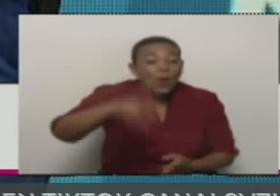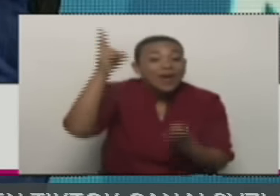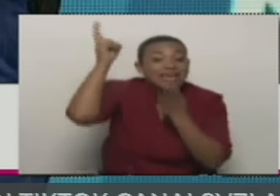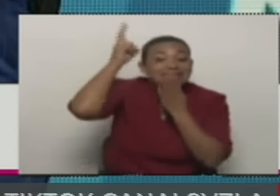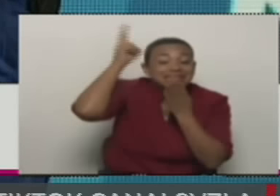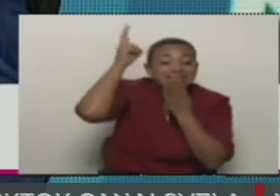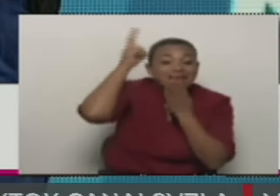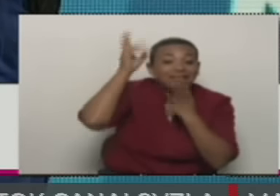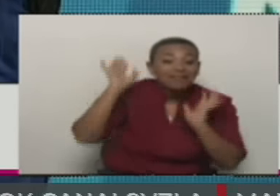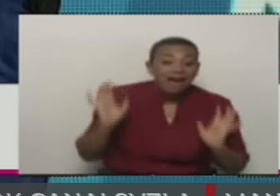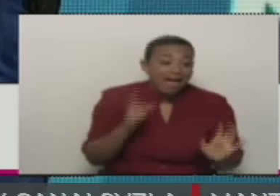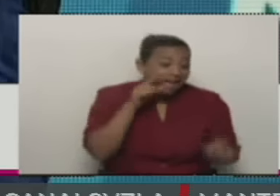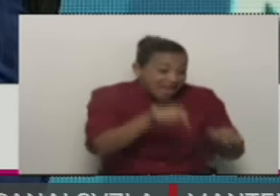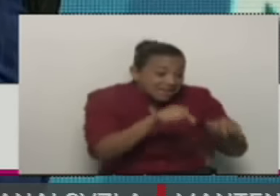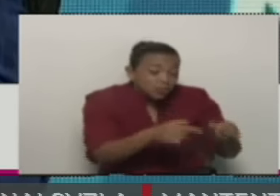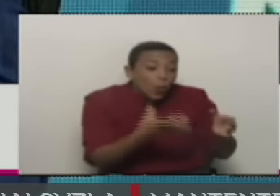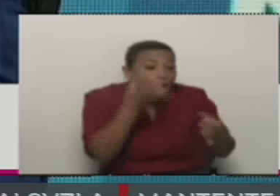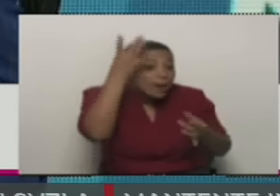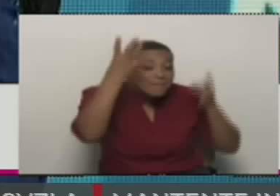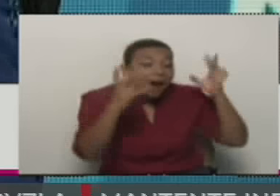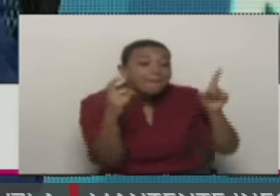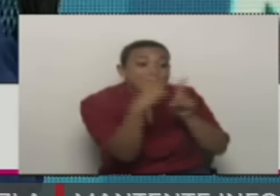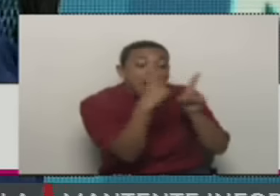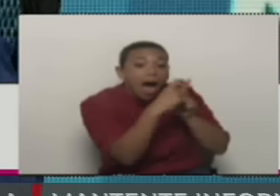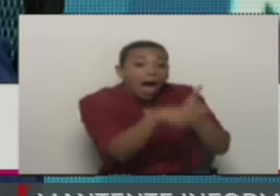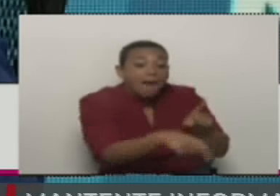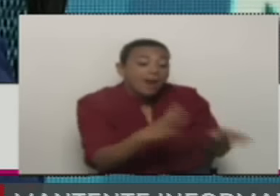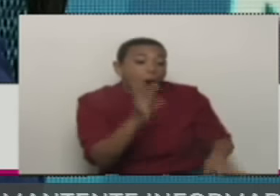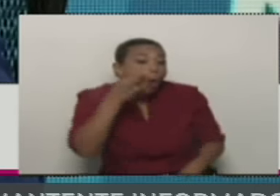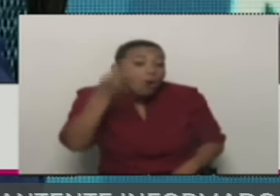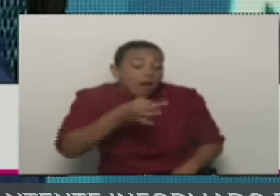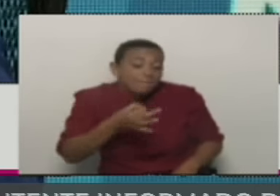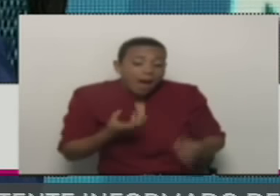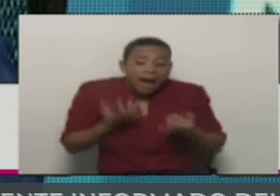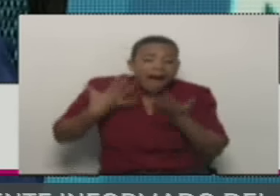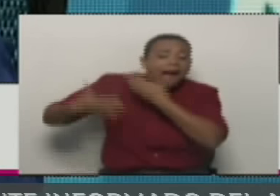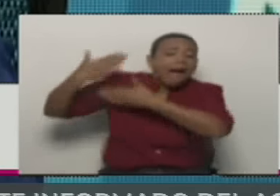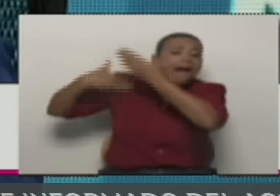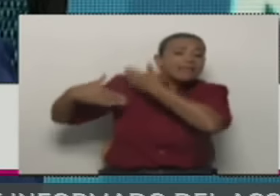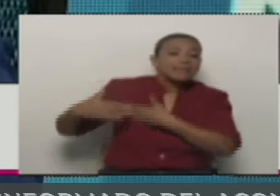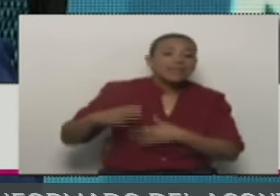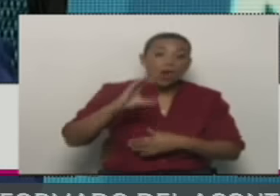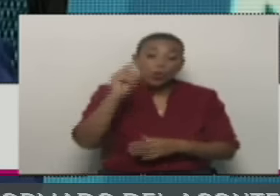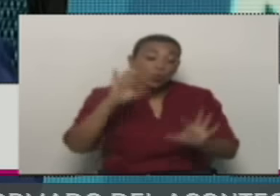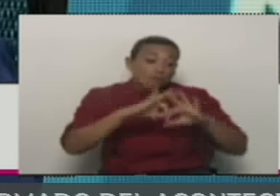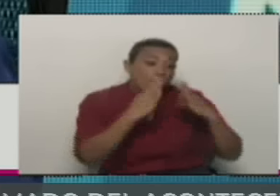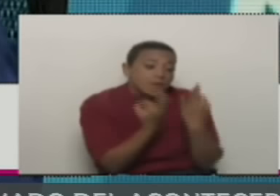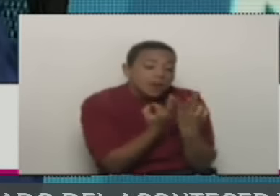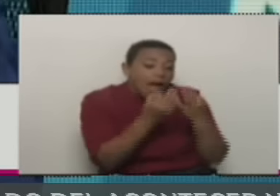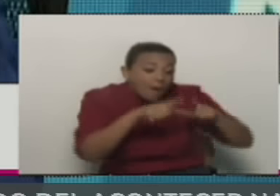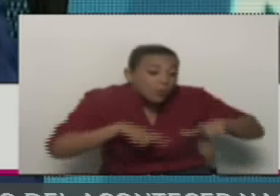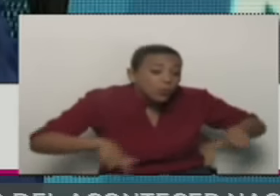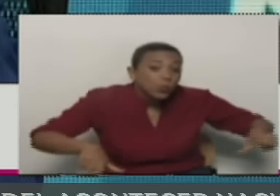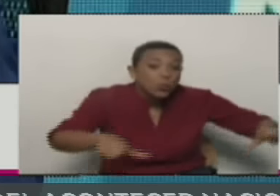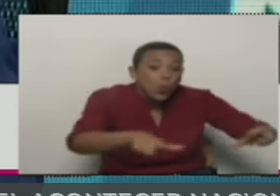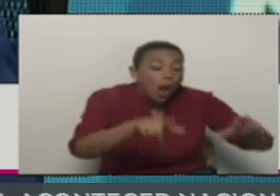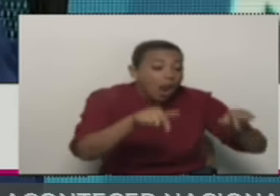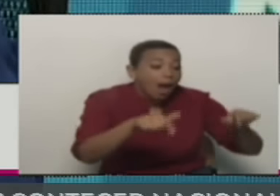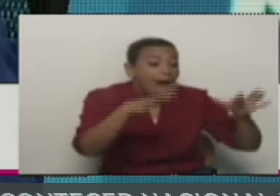indígenas, de nuestros pueblos originarios. El conuco familiar es una